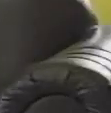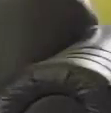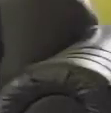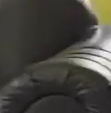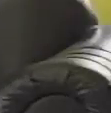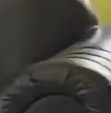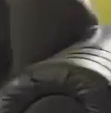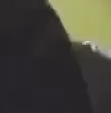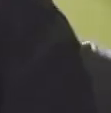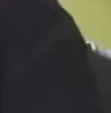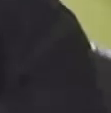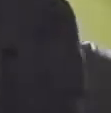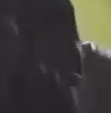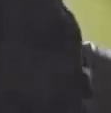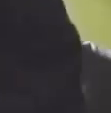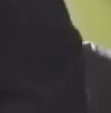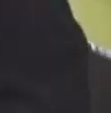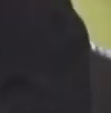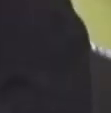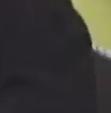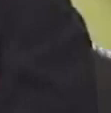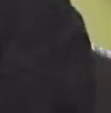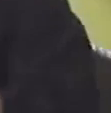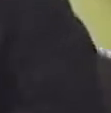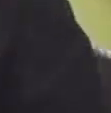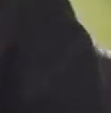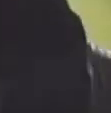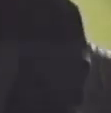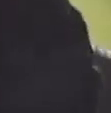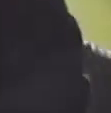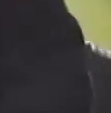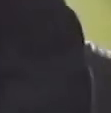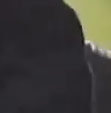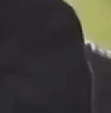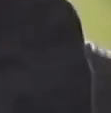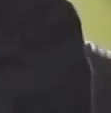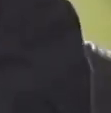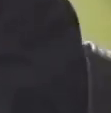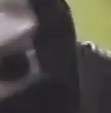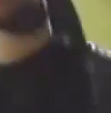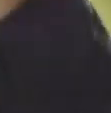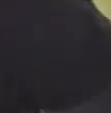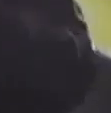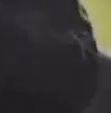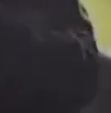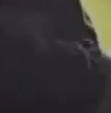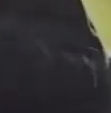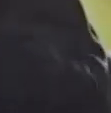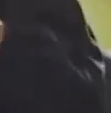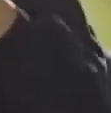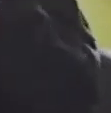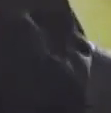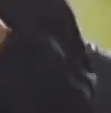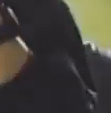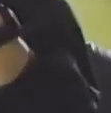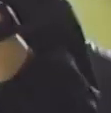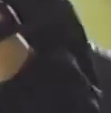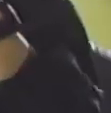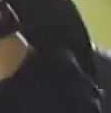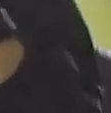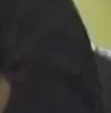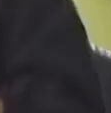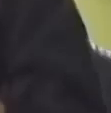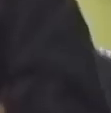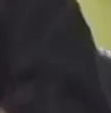mucho. Y ahora estoy en 4º año. Me falta un año